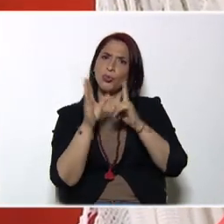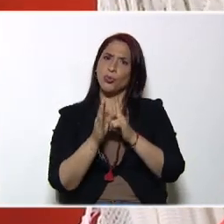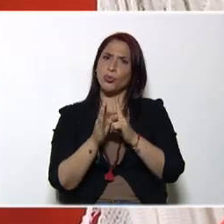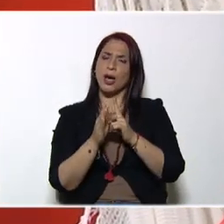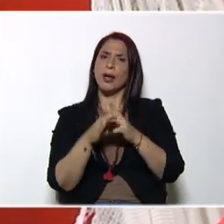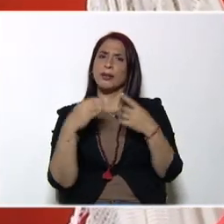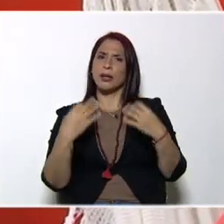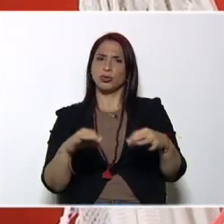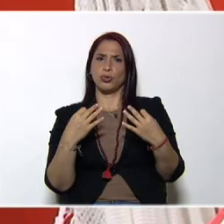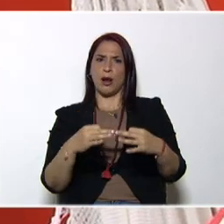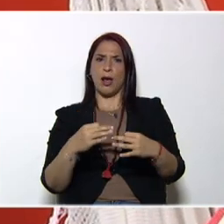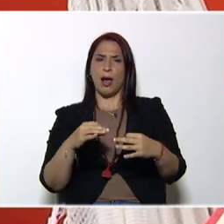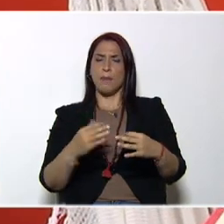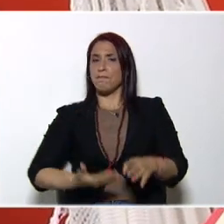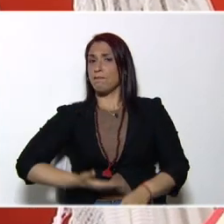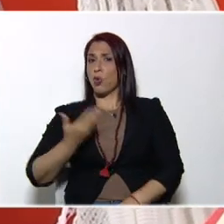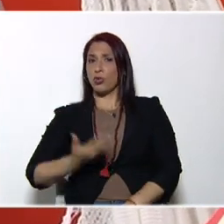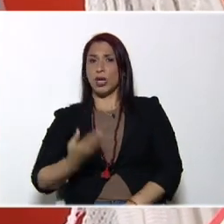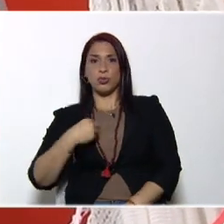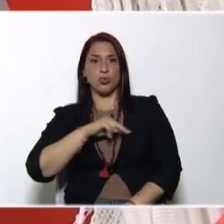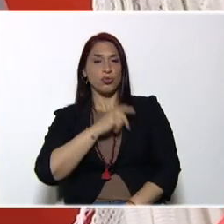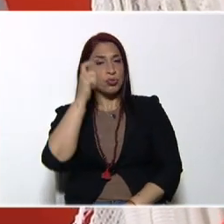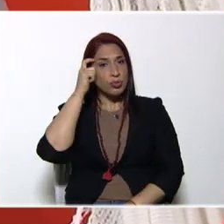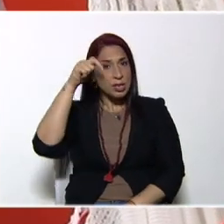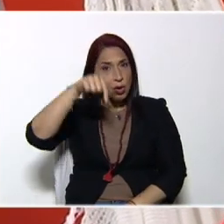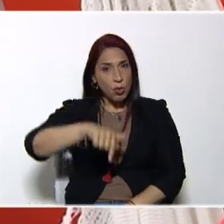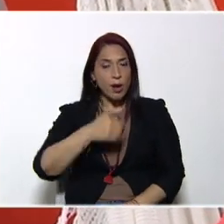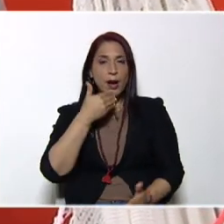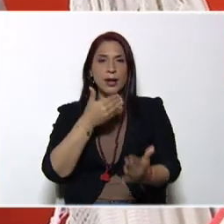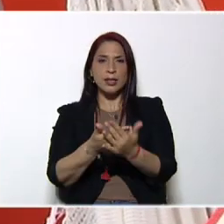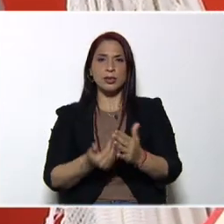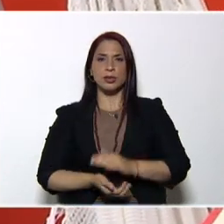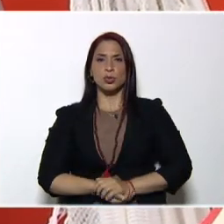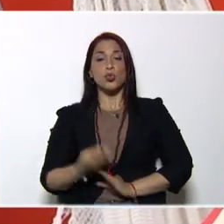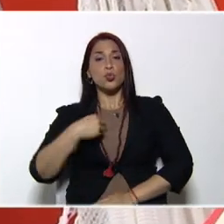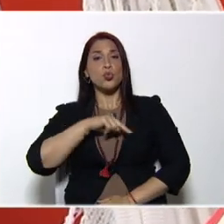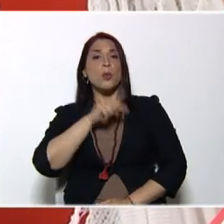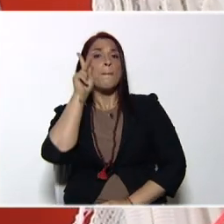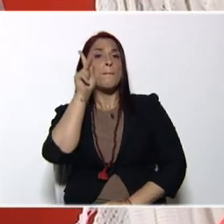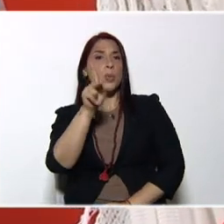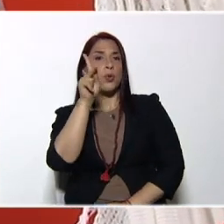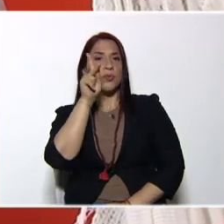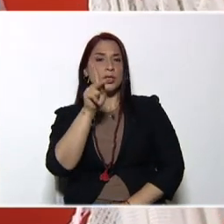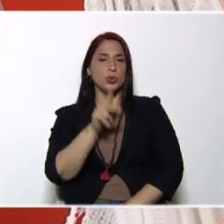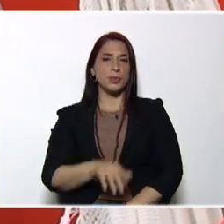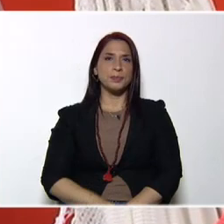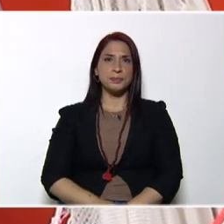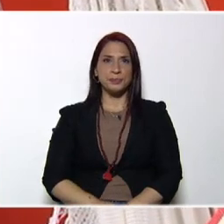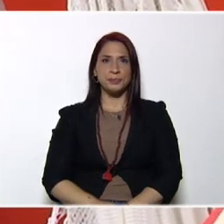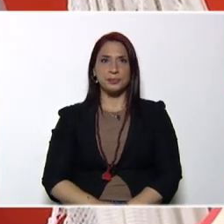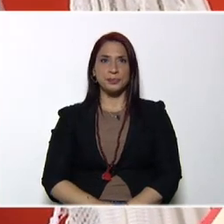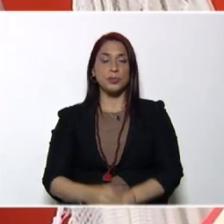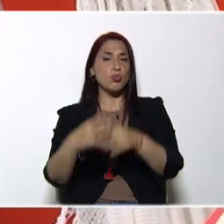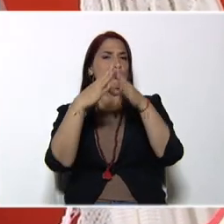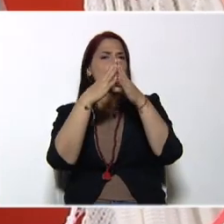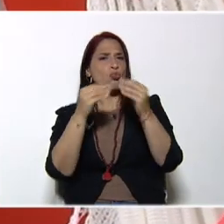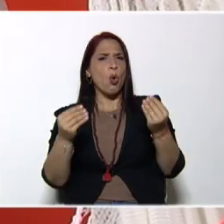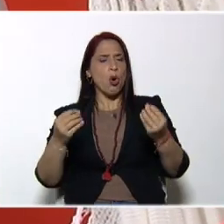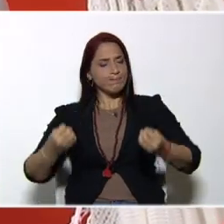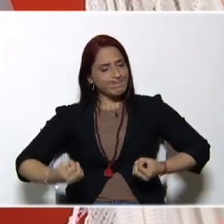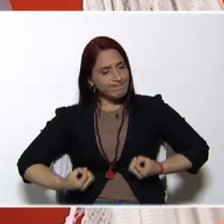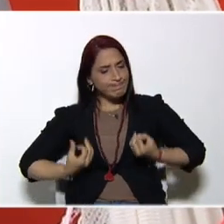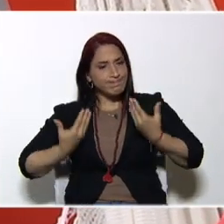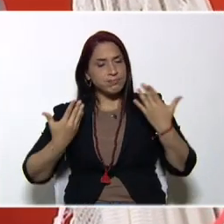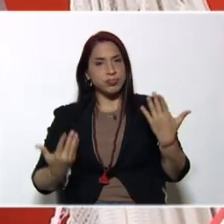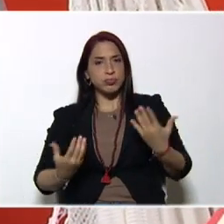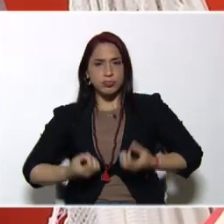sido fundamental para nosotros. El día de hoy estamos muy agradecidos con nuestro profesor Reinaldo Rodríguez por todo el esmero que dio